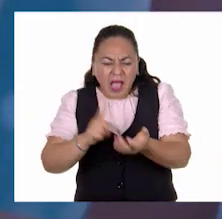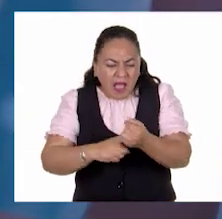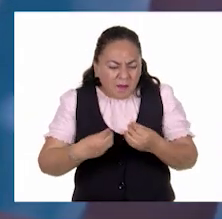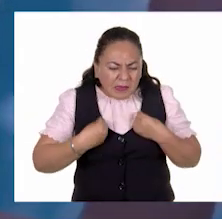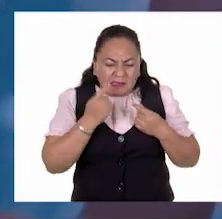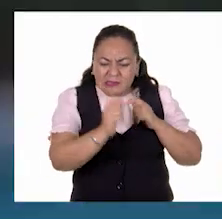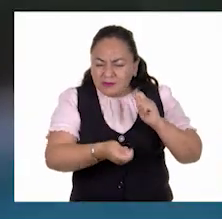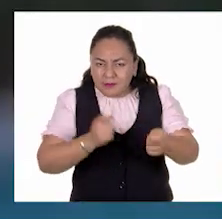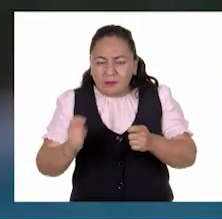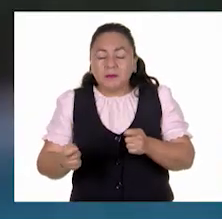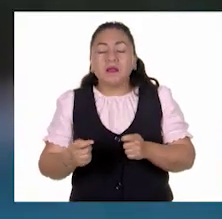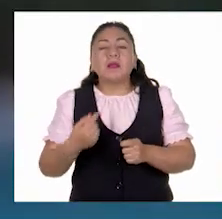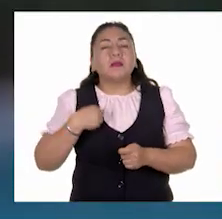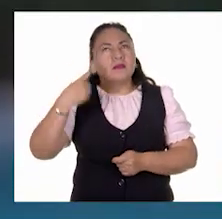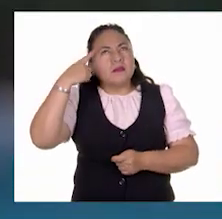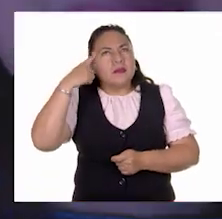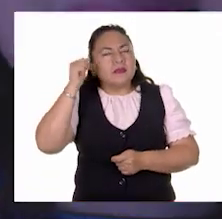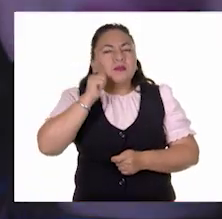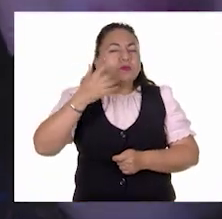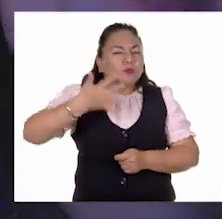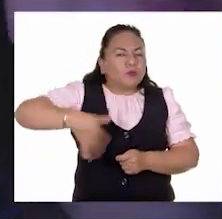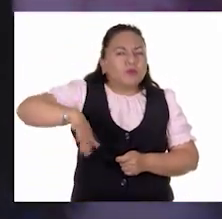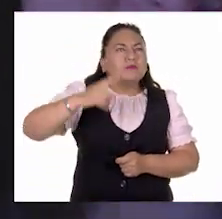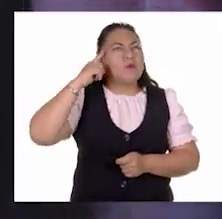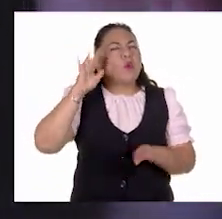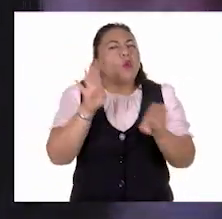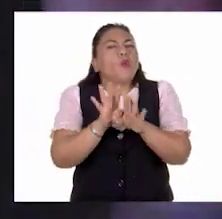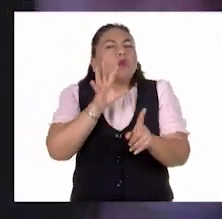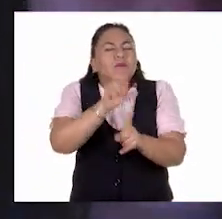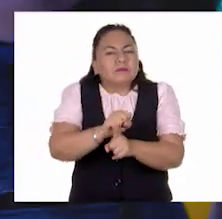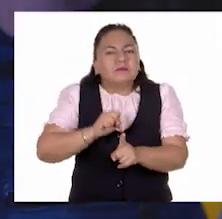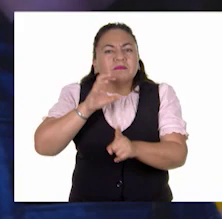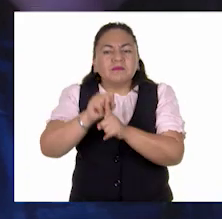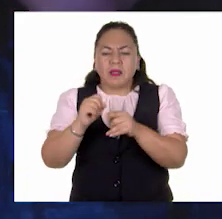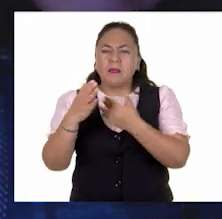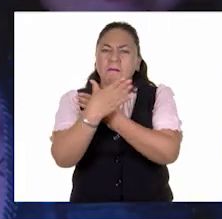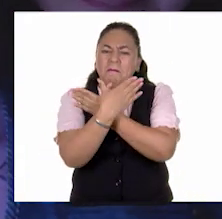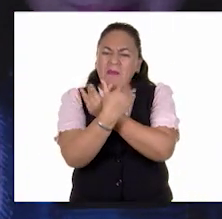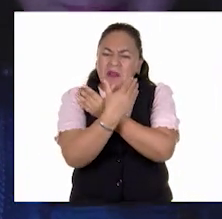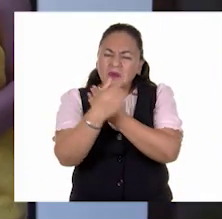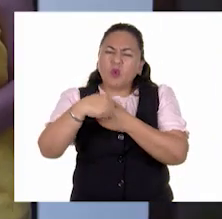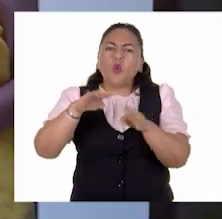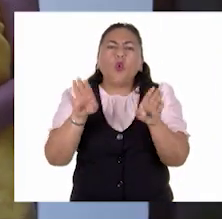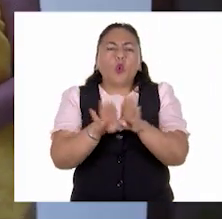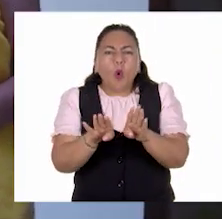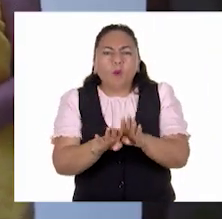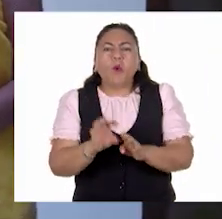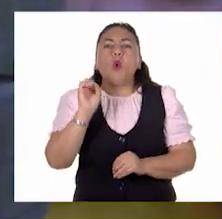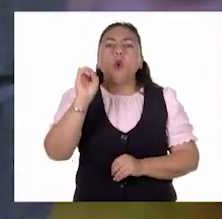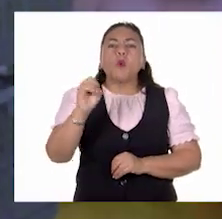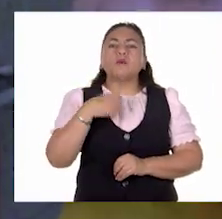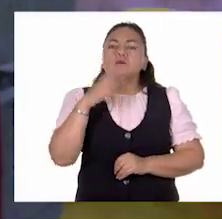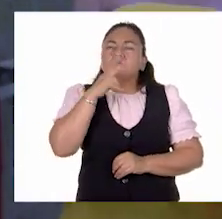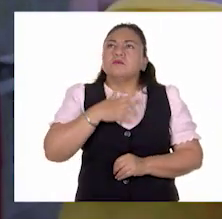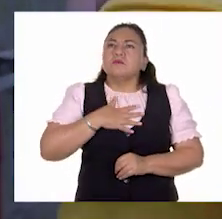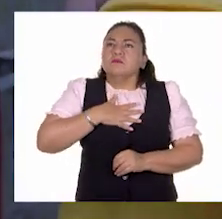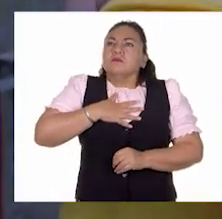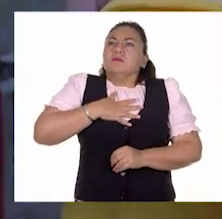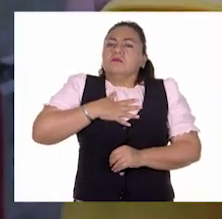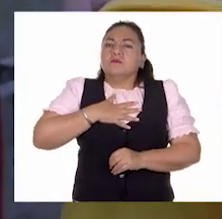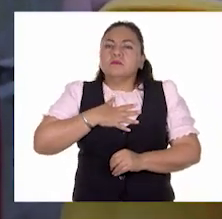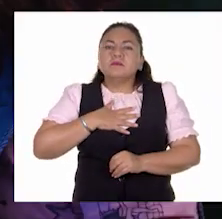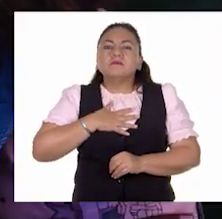habitan. Mi mente siempre buscaba entender cómo funcionaban las alas de una mariposa o cómo hacía mi cuerpo para poder